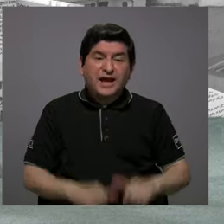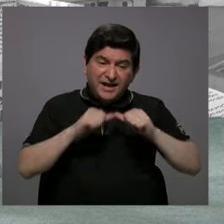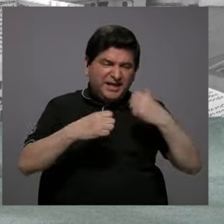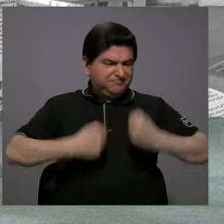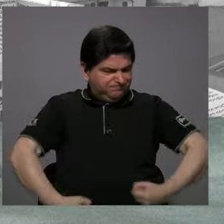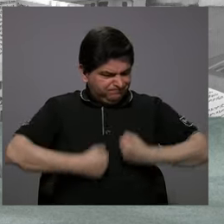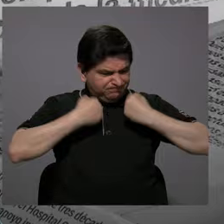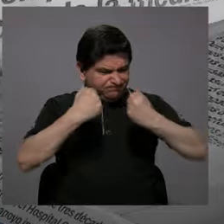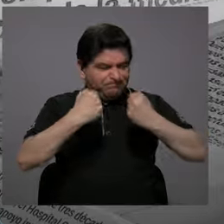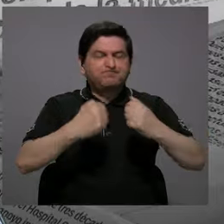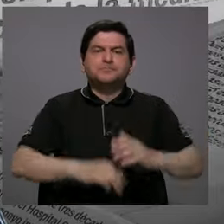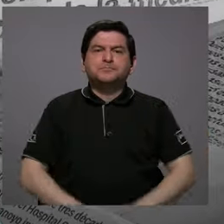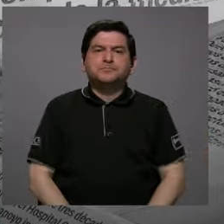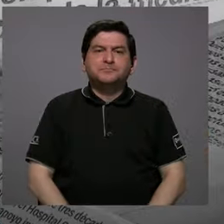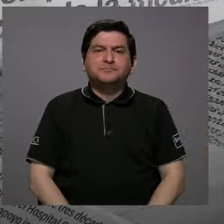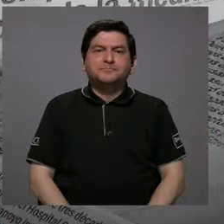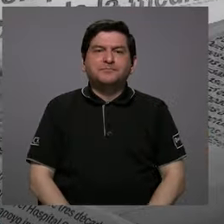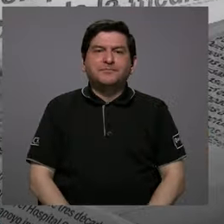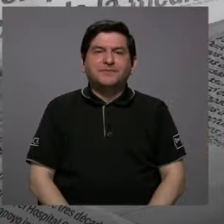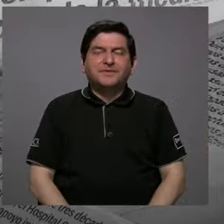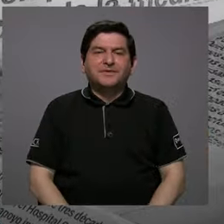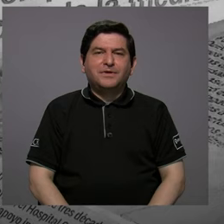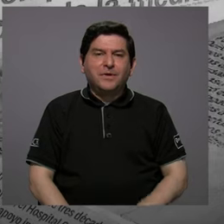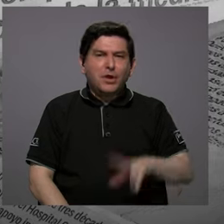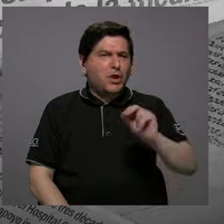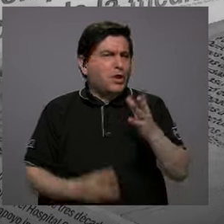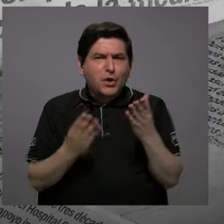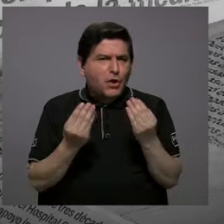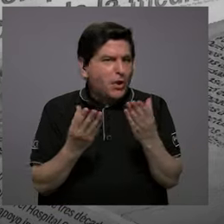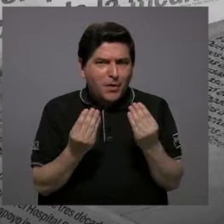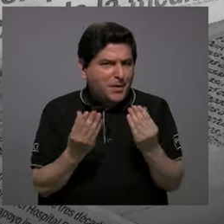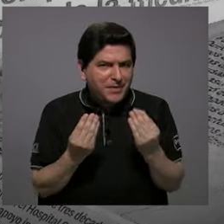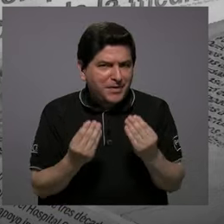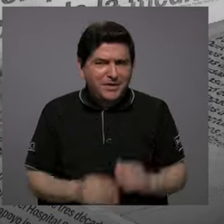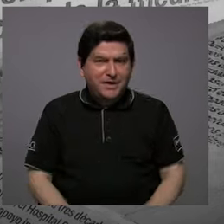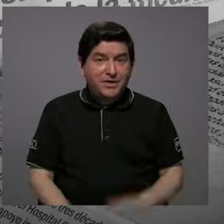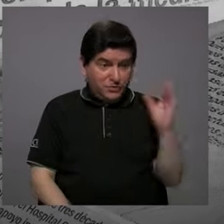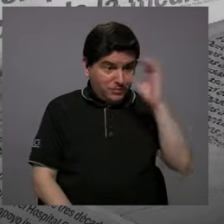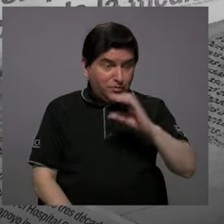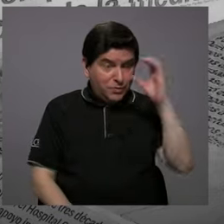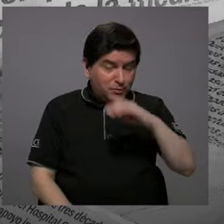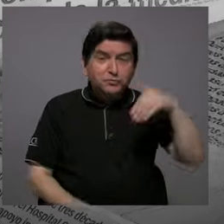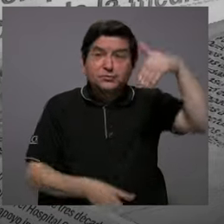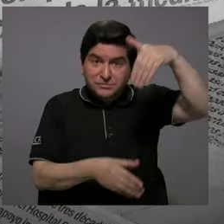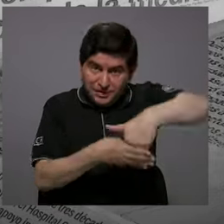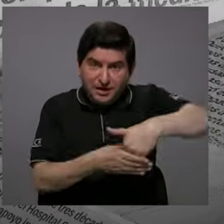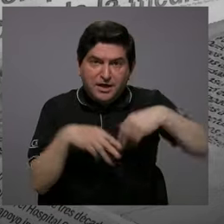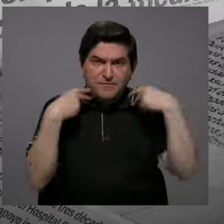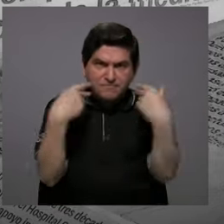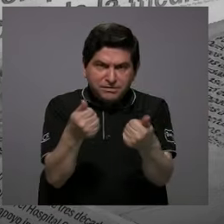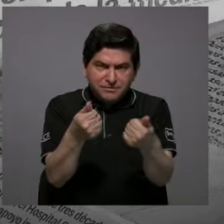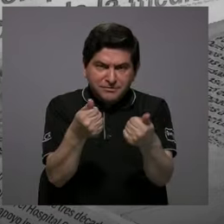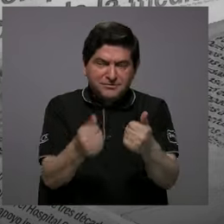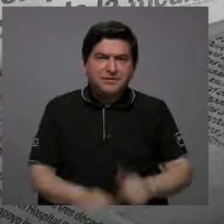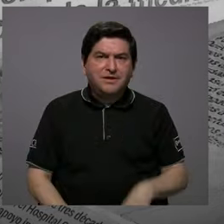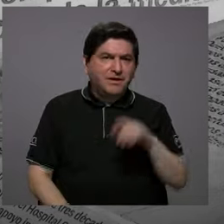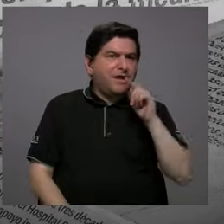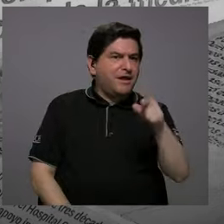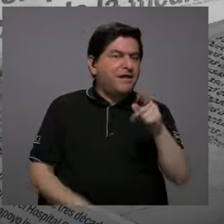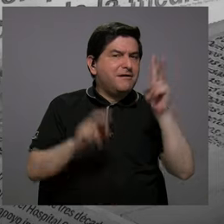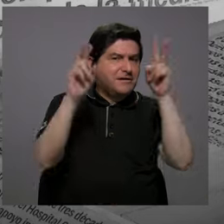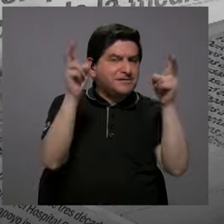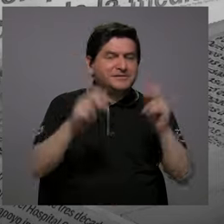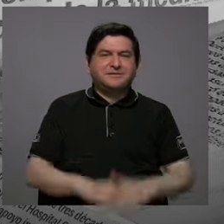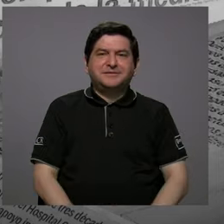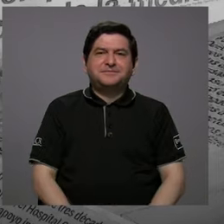seguir fortaleciendo O sea no no tenemos que tenerle miedo Más bien Debemos Buscar e incursionar más rápidamente en este